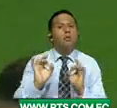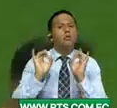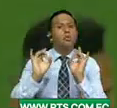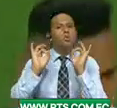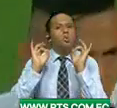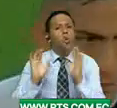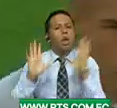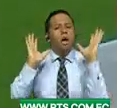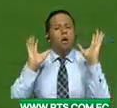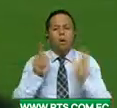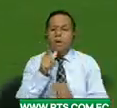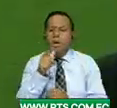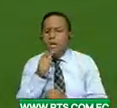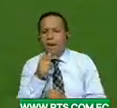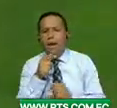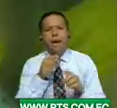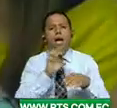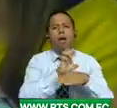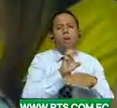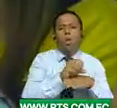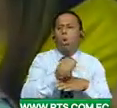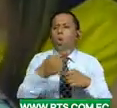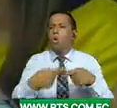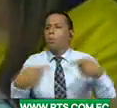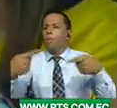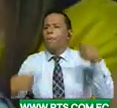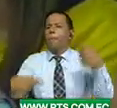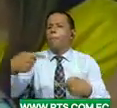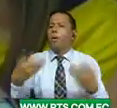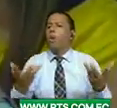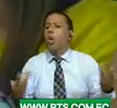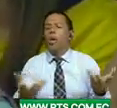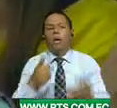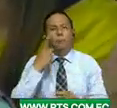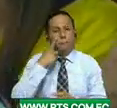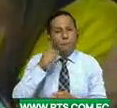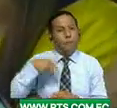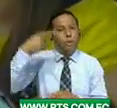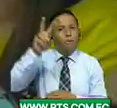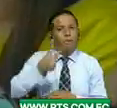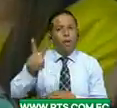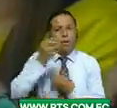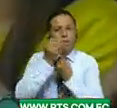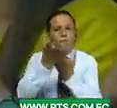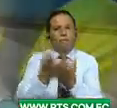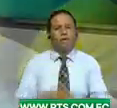los rivales de la selección ecuatoriana en el Mundial de Qatar, informó Antonio Reyes.